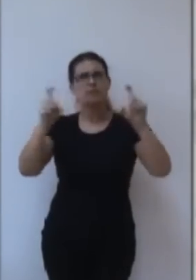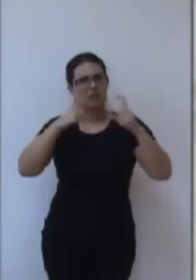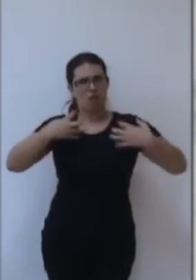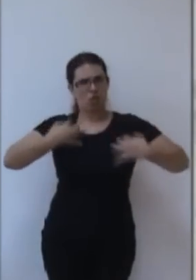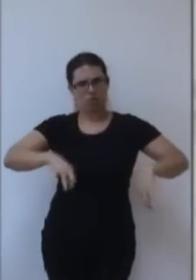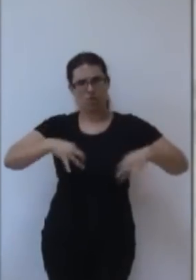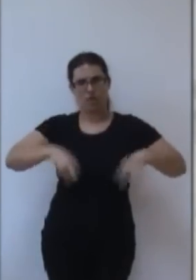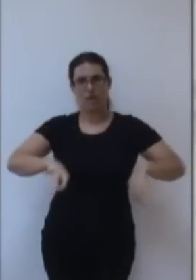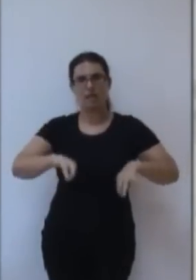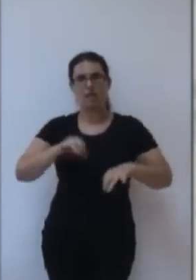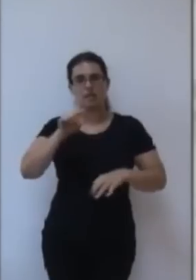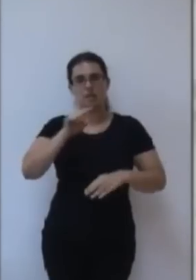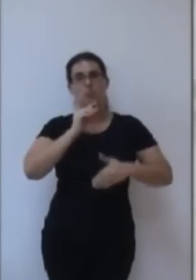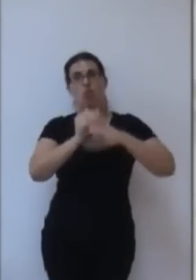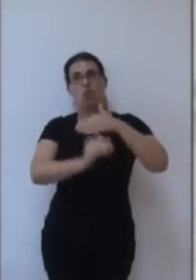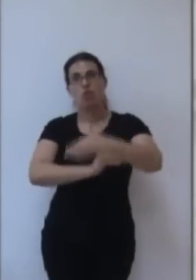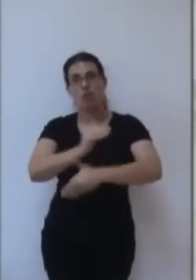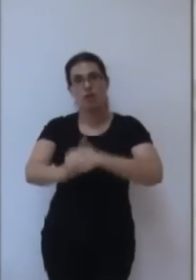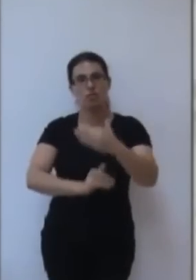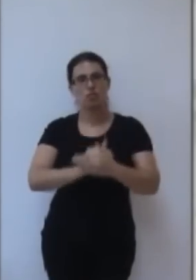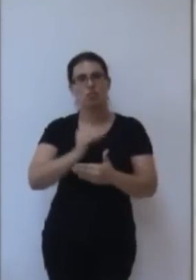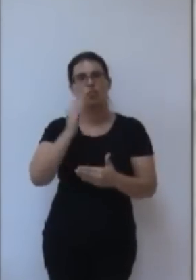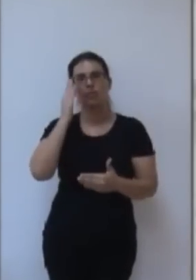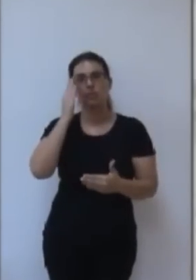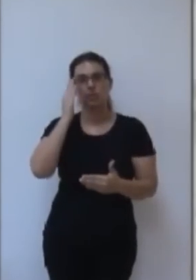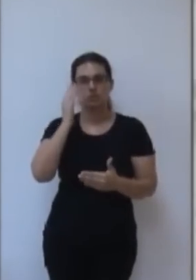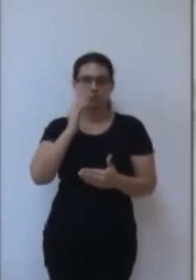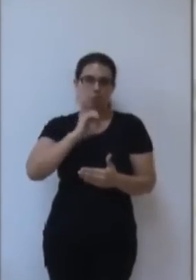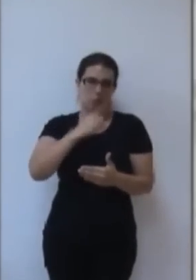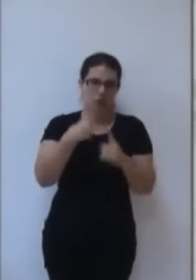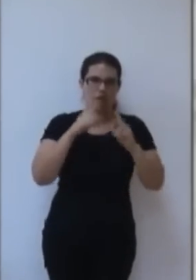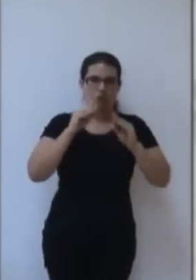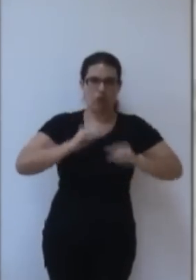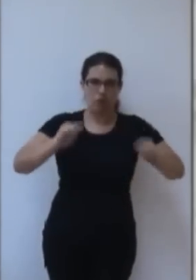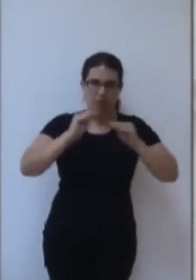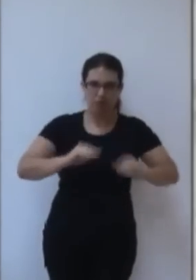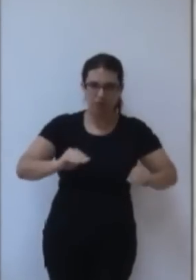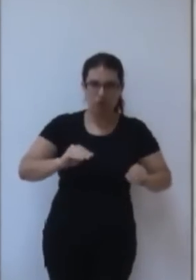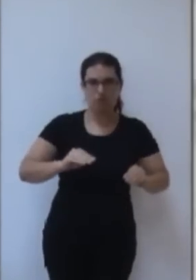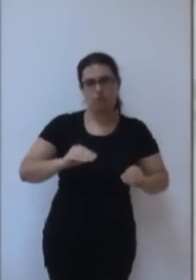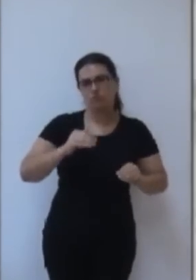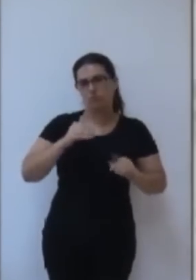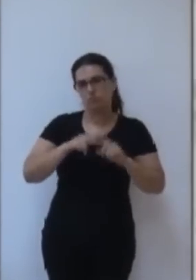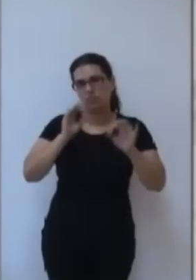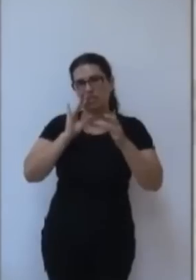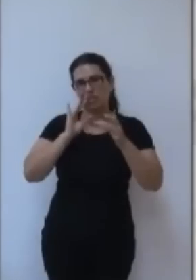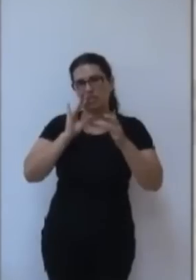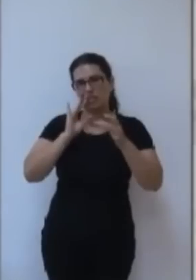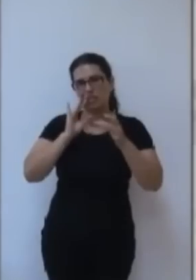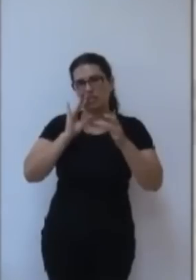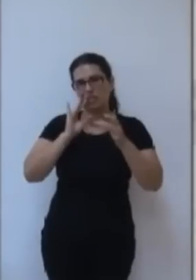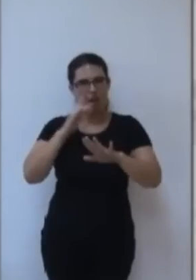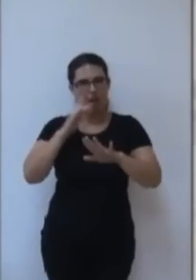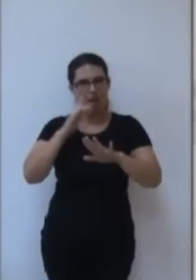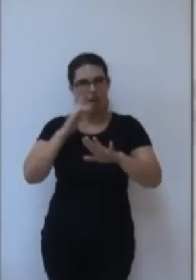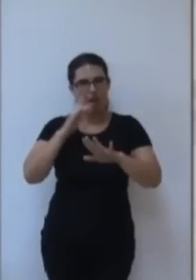¿no? Y en ese proceso pues hay una fase pues de formación previa para la que se cuenta con herramientas específicas destinadas a personas con